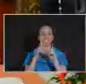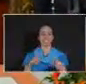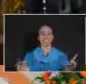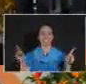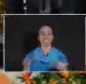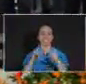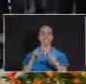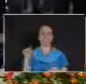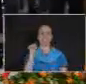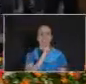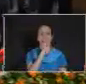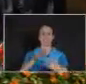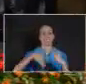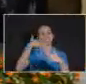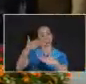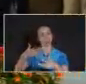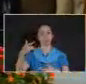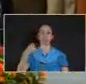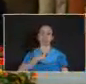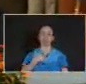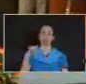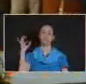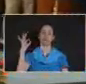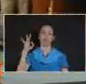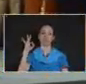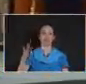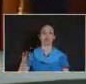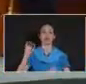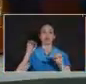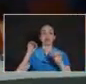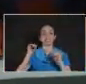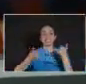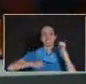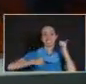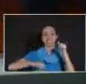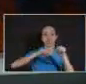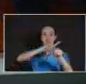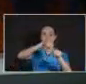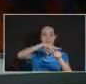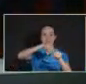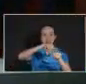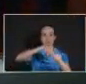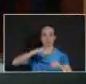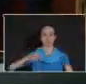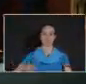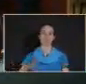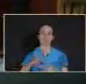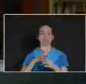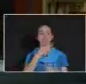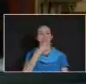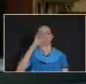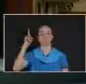Cantemos un himno y después predico 15 minutos. De Dios.